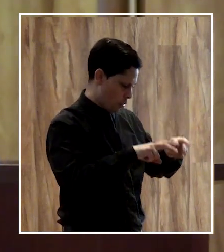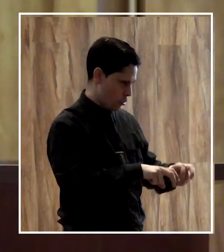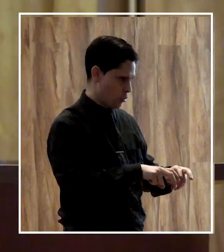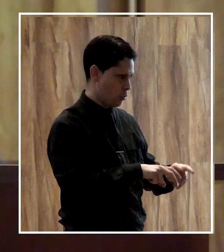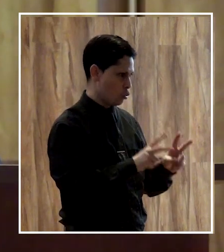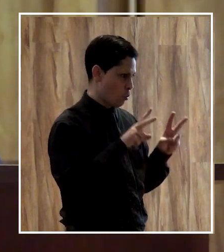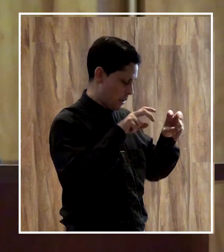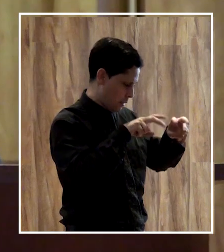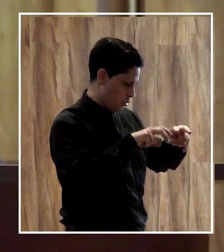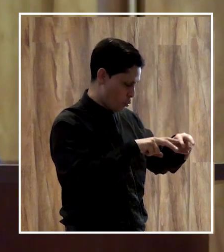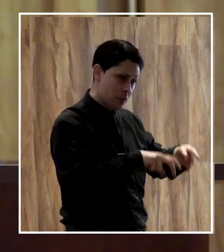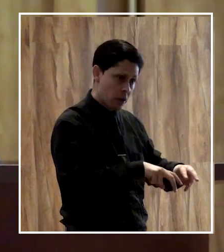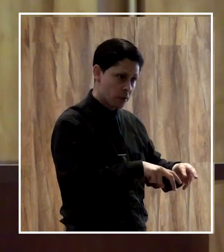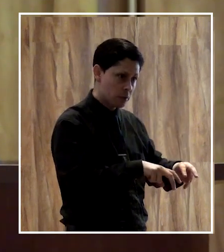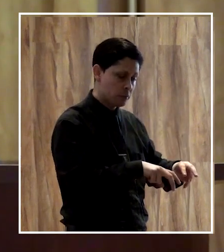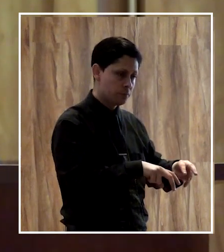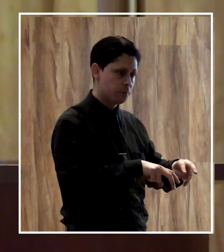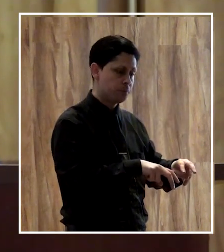auxiliar,